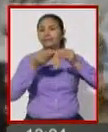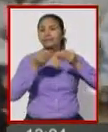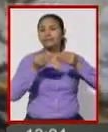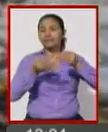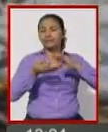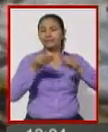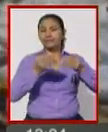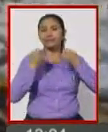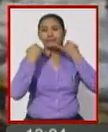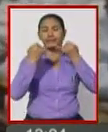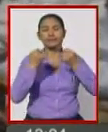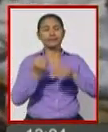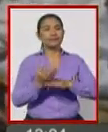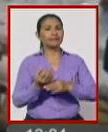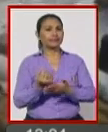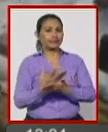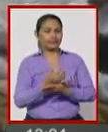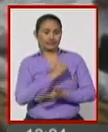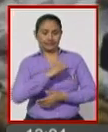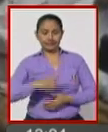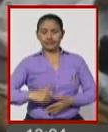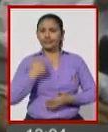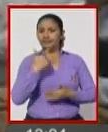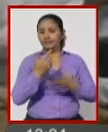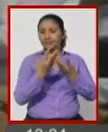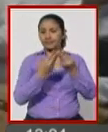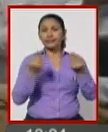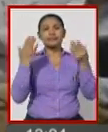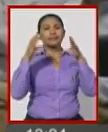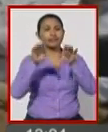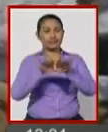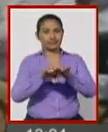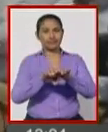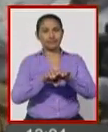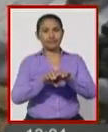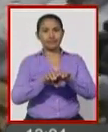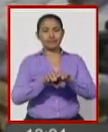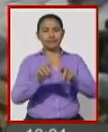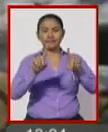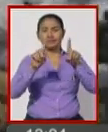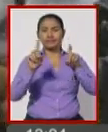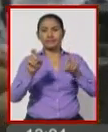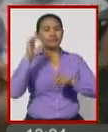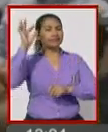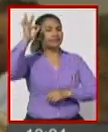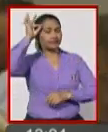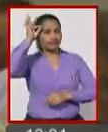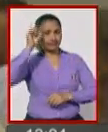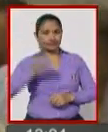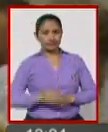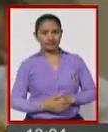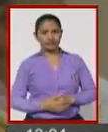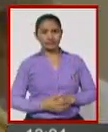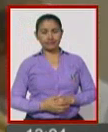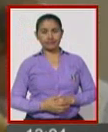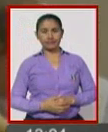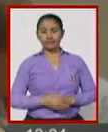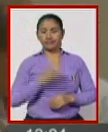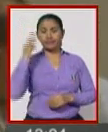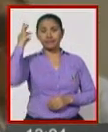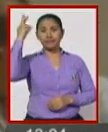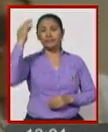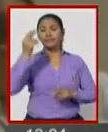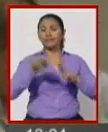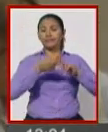los anteriormente presentados. La alcaldía decidió resolver el contrato con la empresa, lo que fue cuestionado por la fiscalía. Y en función